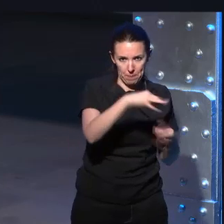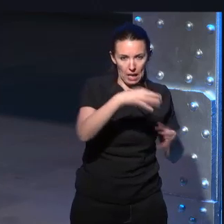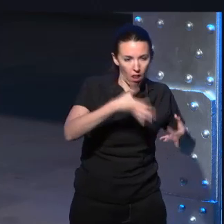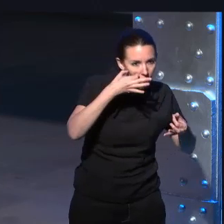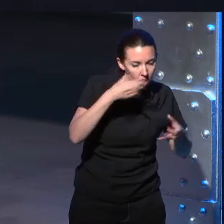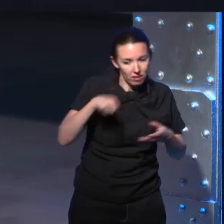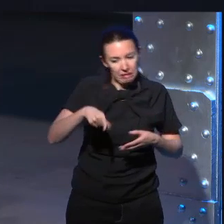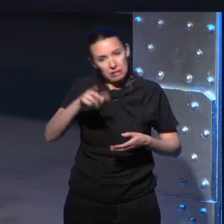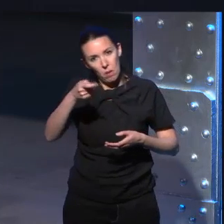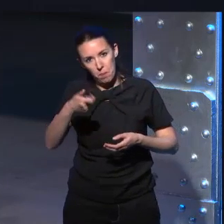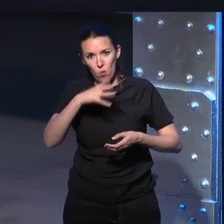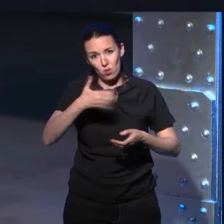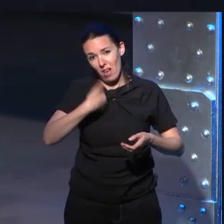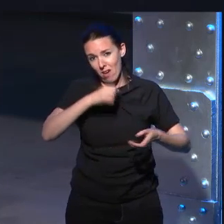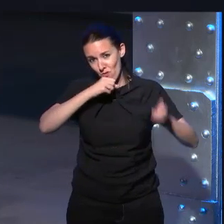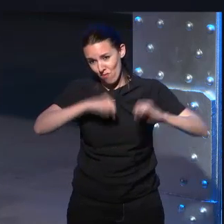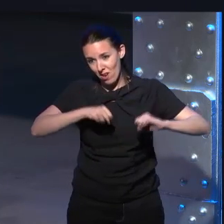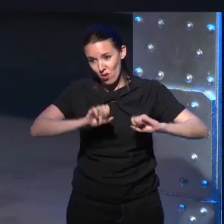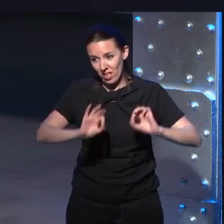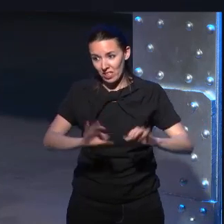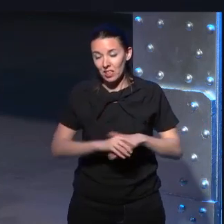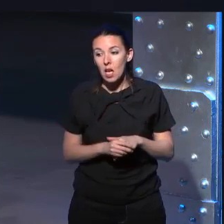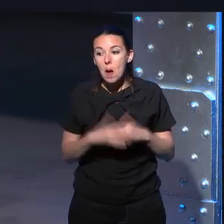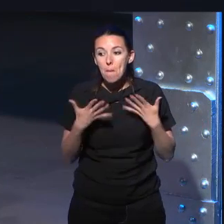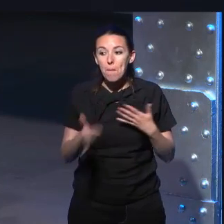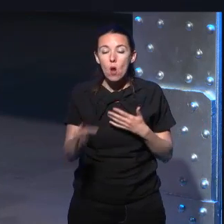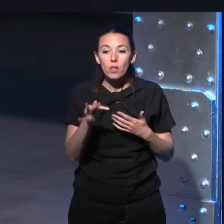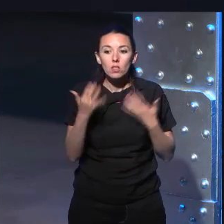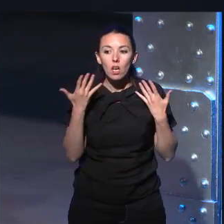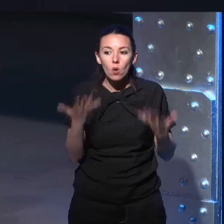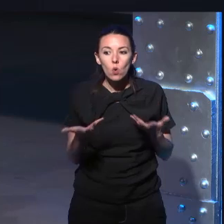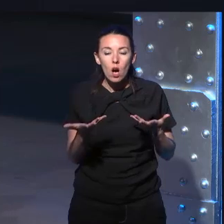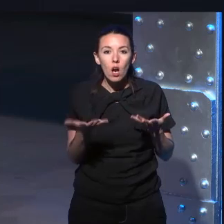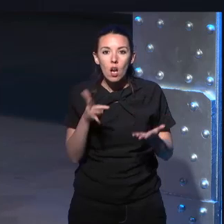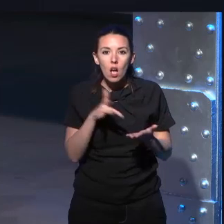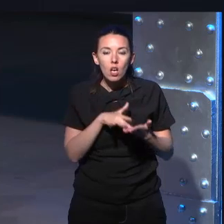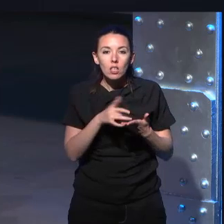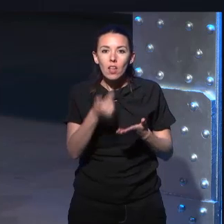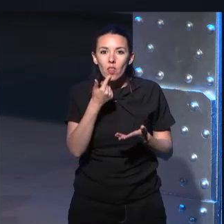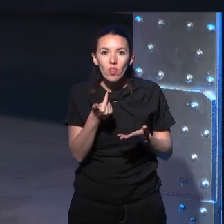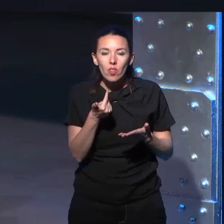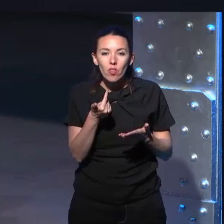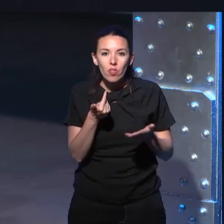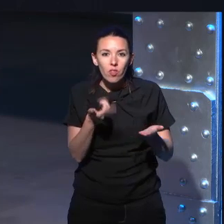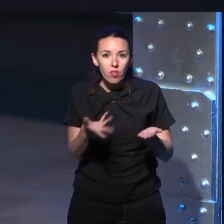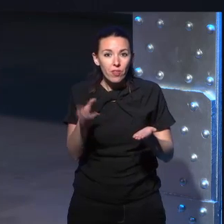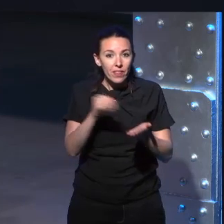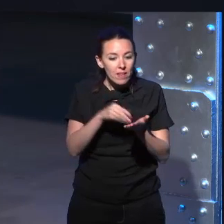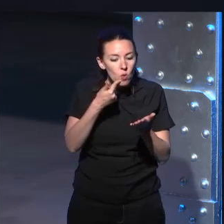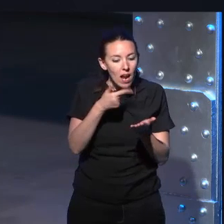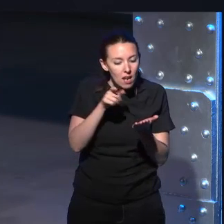porque soy ya muy mayor, pero la ventaja que tiene esto es que te vas y pones encima de la letra